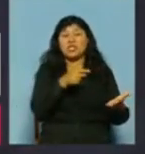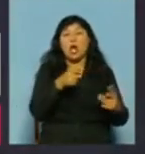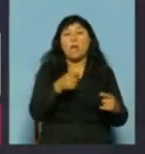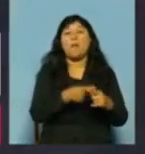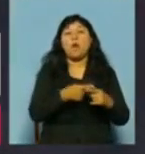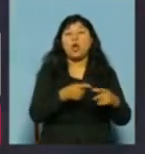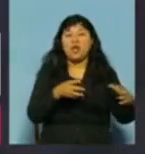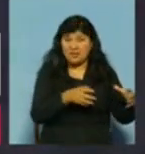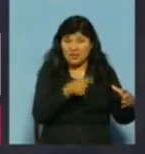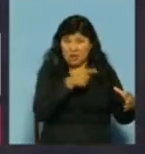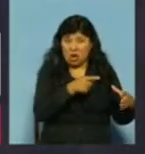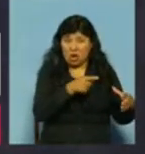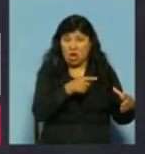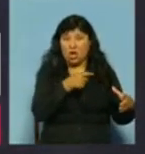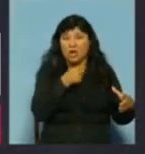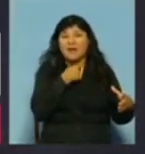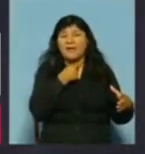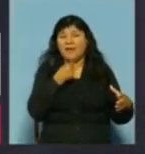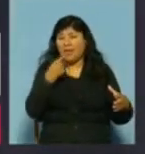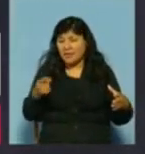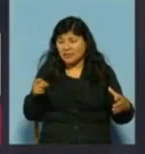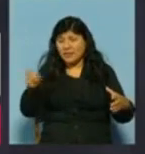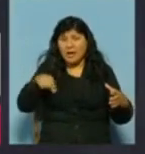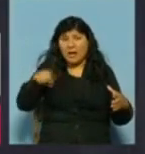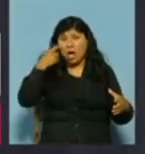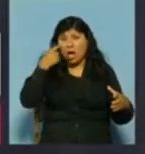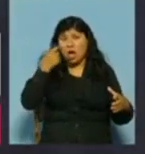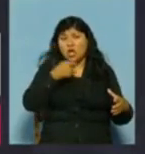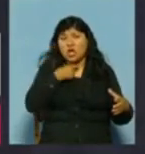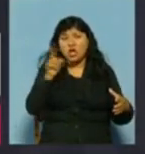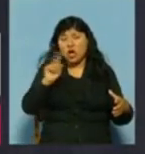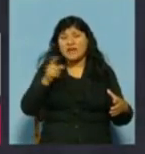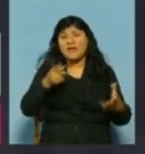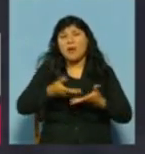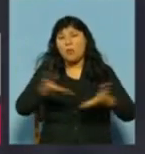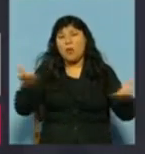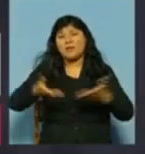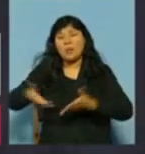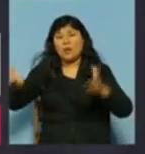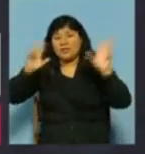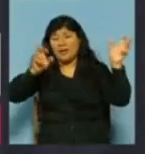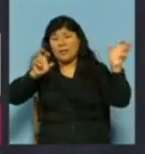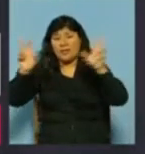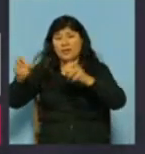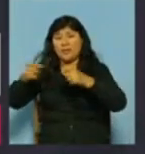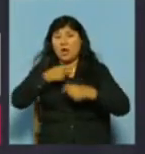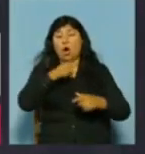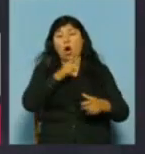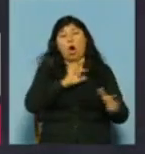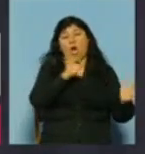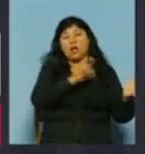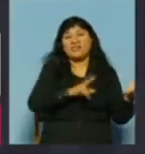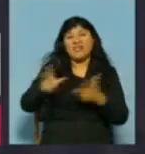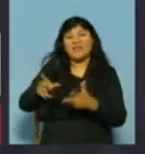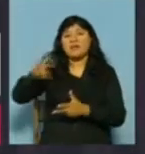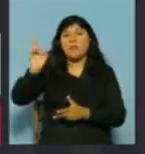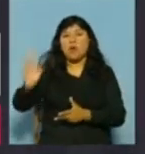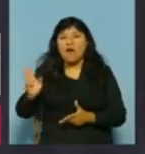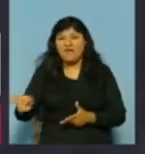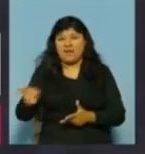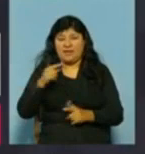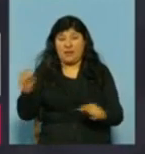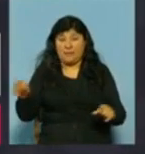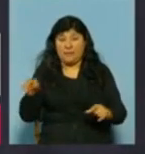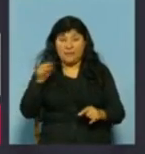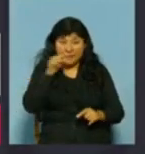que no quiere que se hable, cuando la política no quiere que se hable de determinados temas o prohíbe hablar de determinados temas,